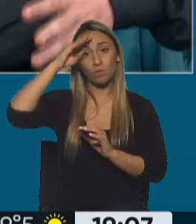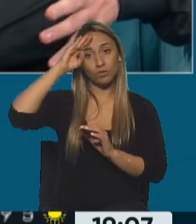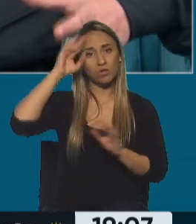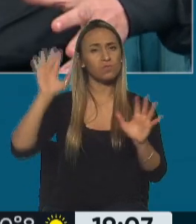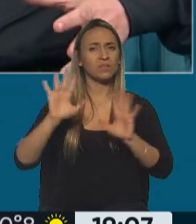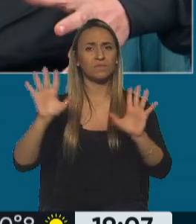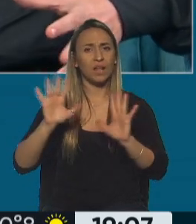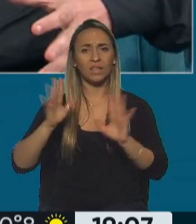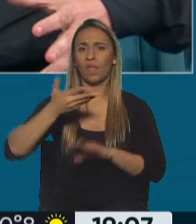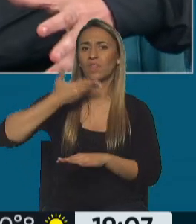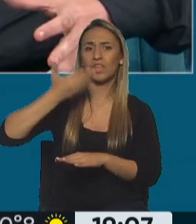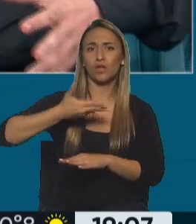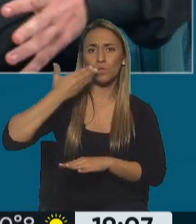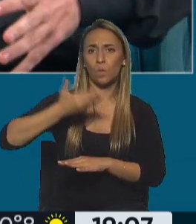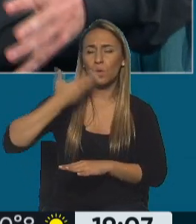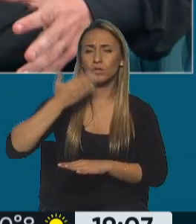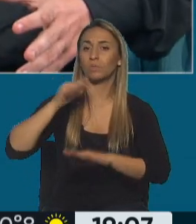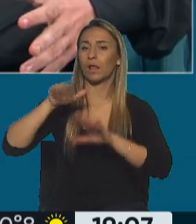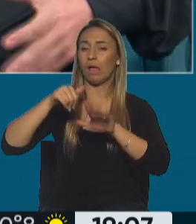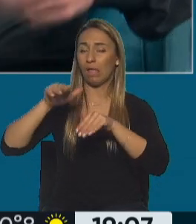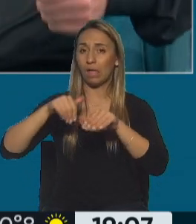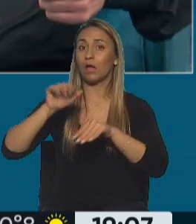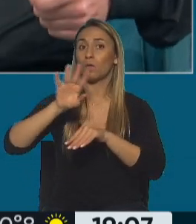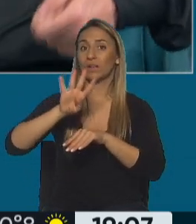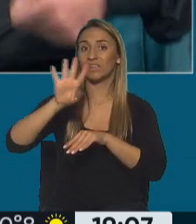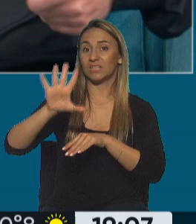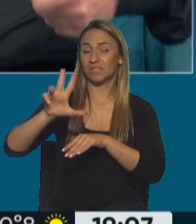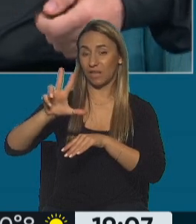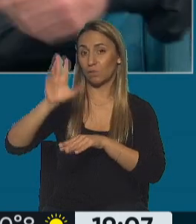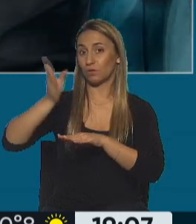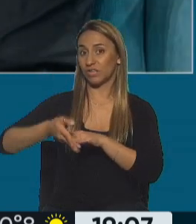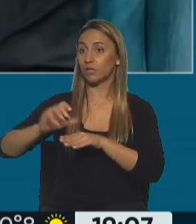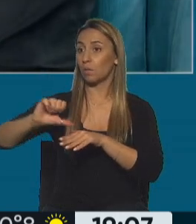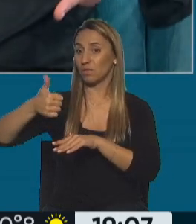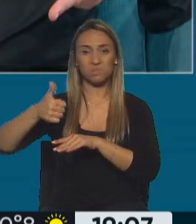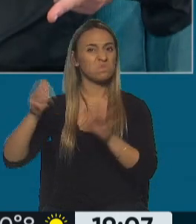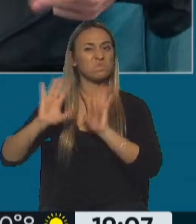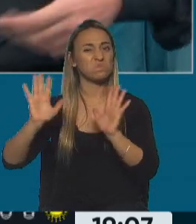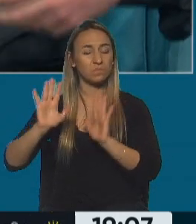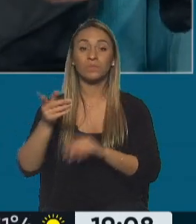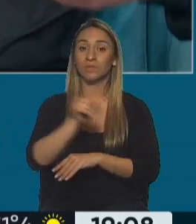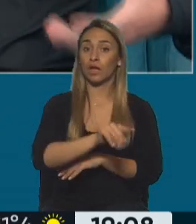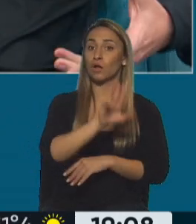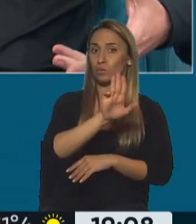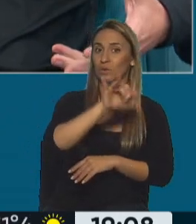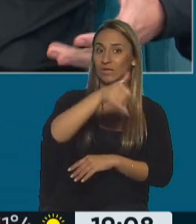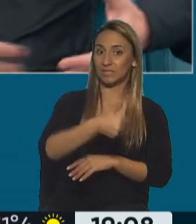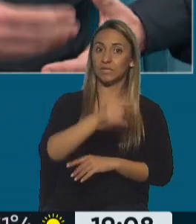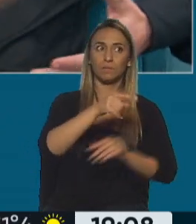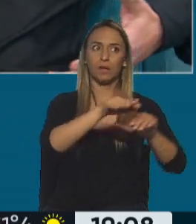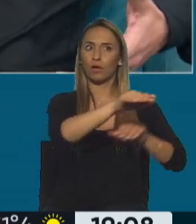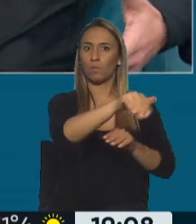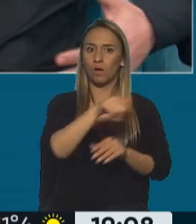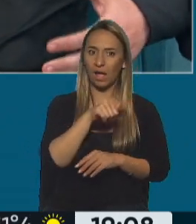concesiones discursivas para sacar el 43% de los votos. Lula hizo un gesto, incluso en su fórmula presidencial, convocando a Geraldo Alckmin,